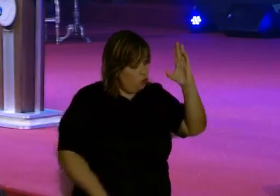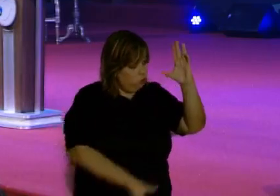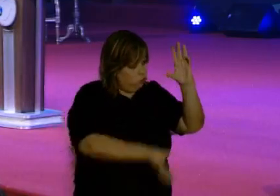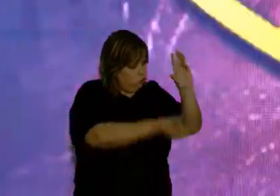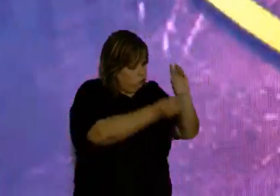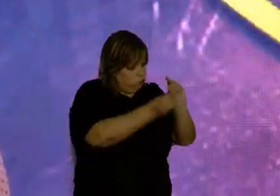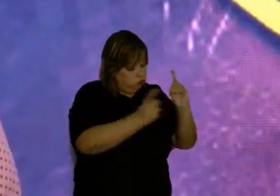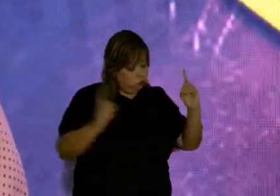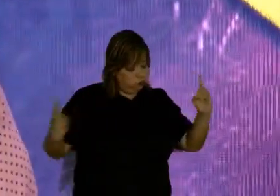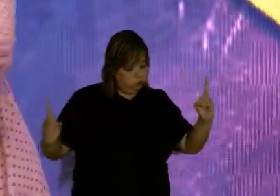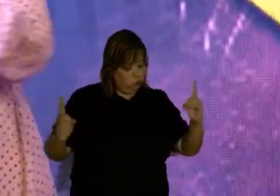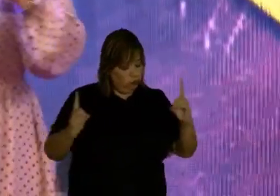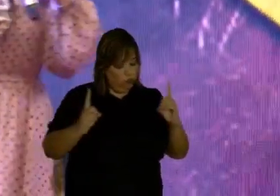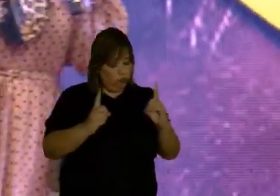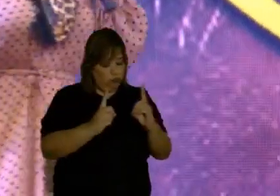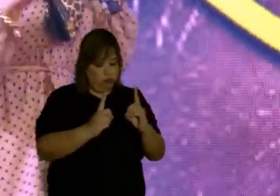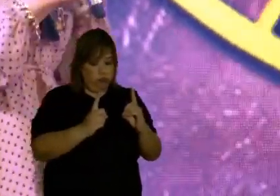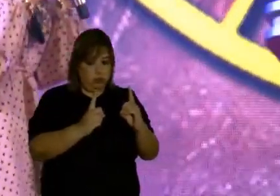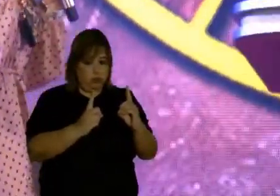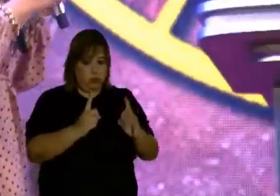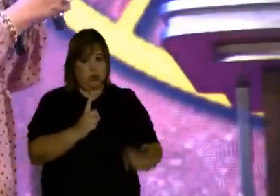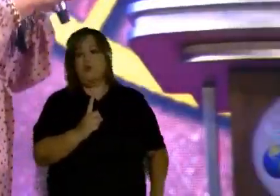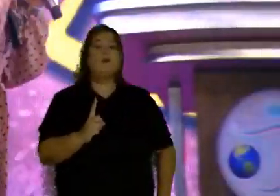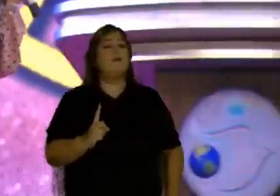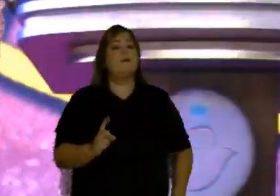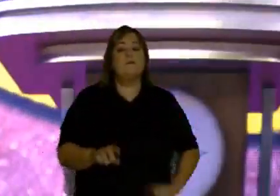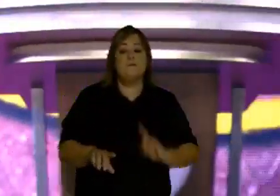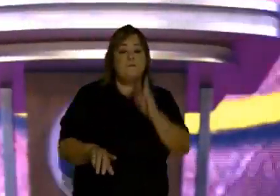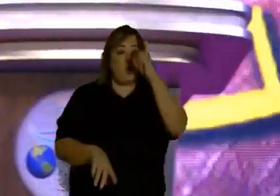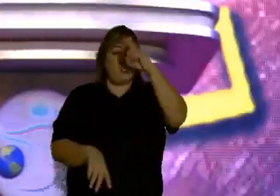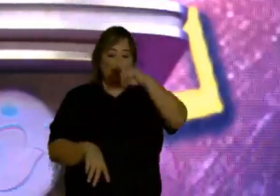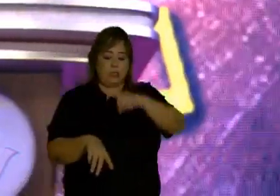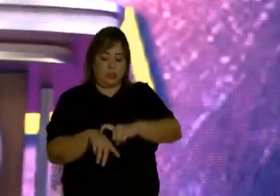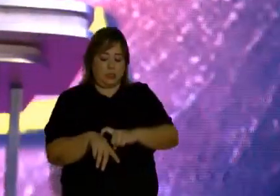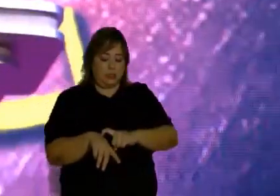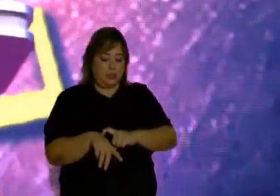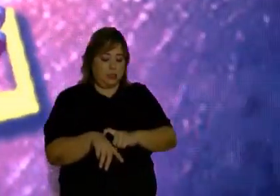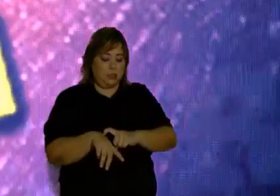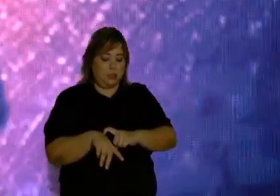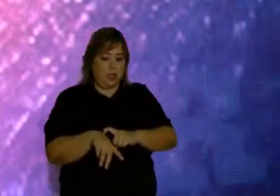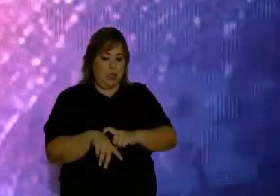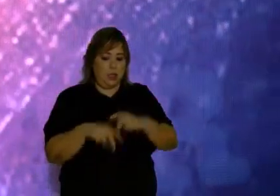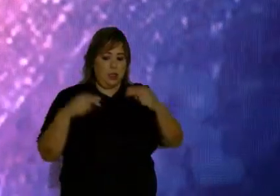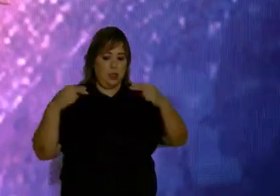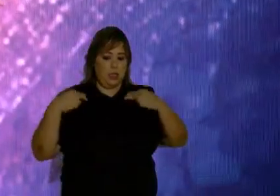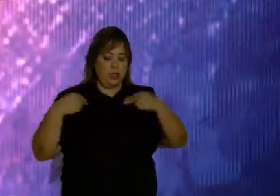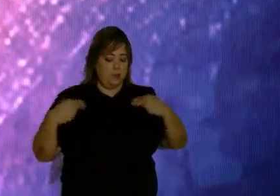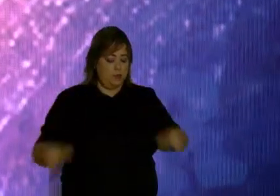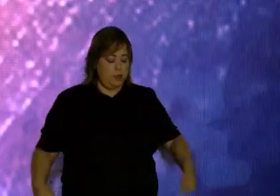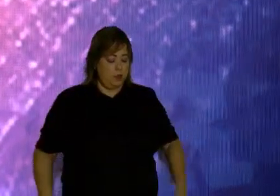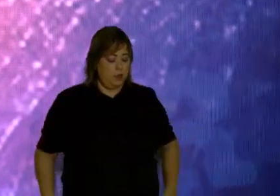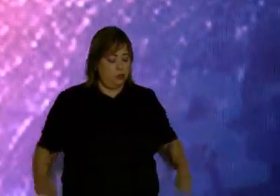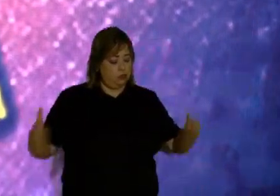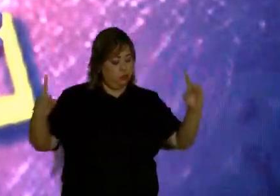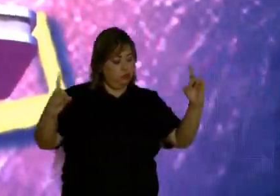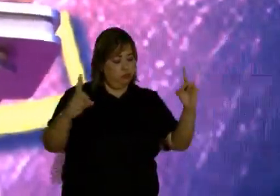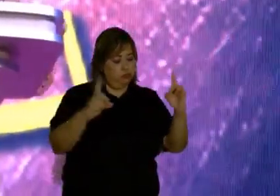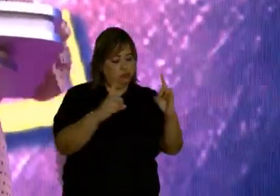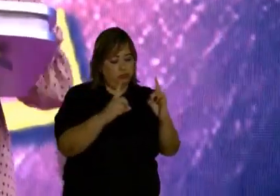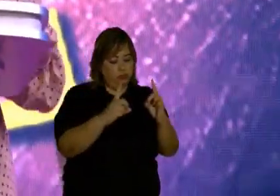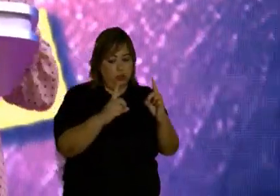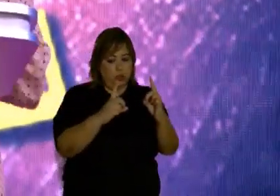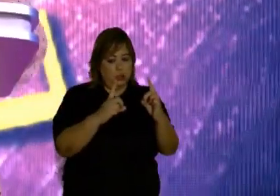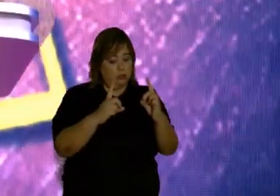que se conocieron. Ese fue el día del encuentro físico, ahora decimos presencial. Vamos. Yo no